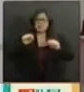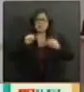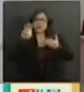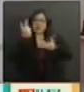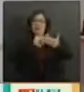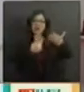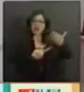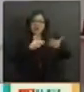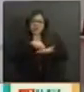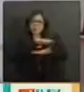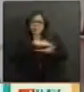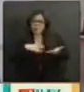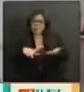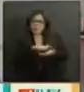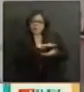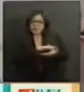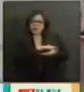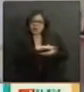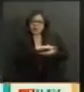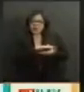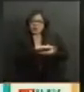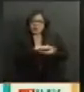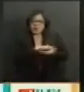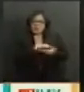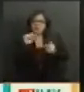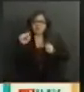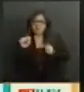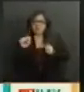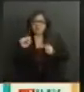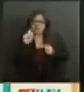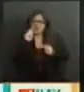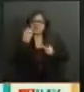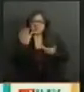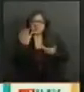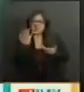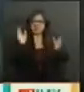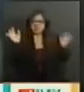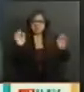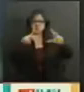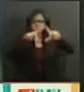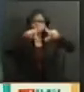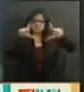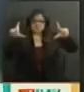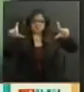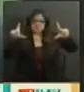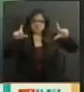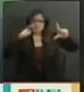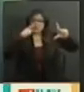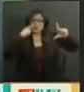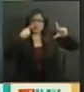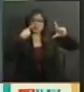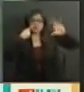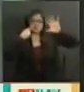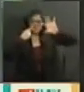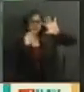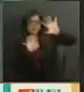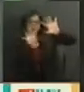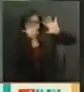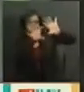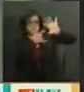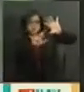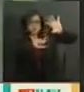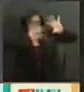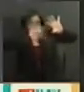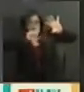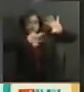arte urbano que es más característico en Banksy, es decir, es una plantilla, un molde, que él pone en la pared, usa el